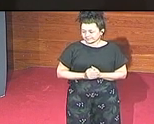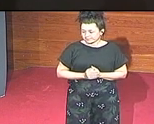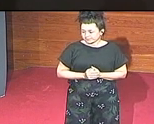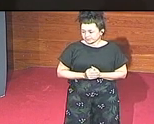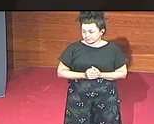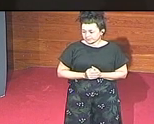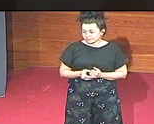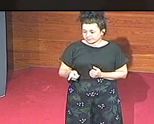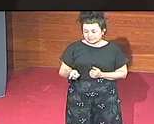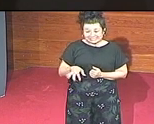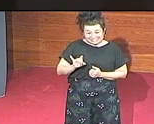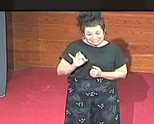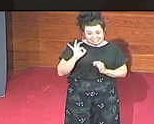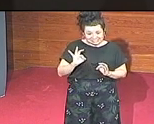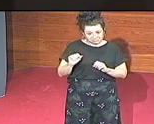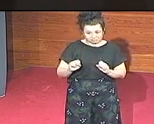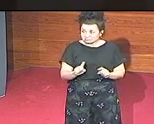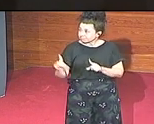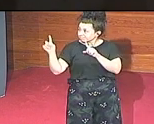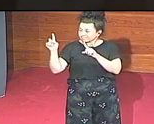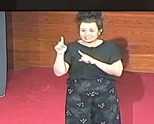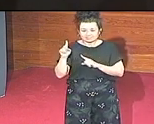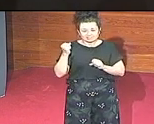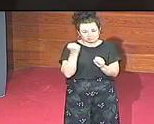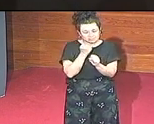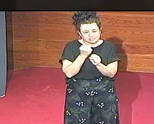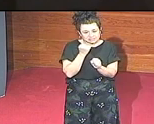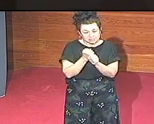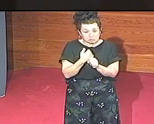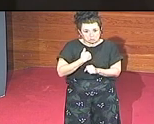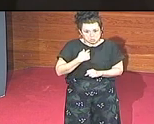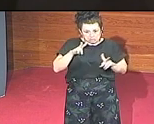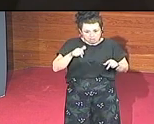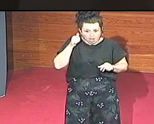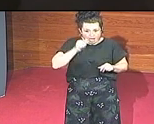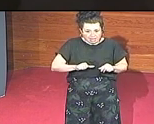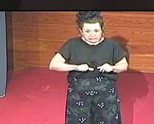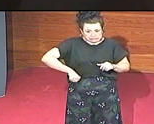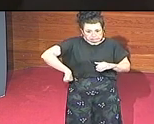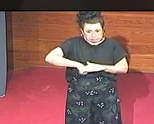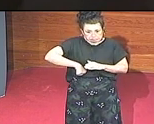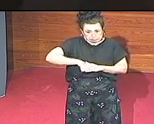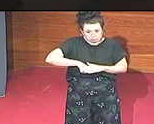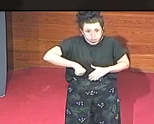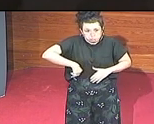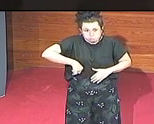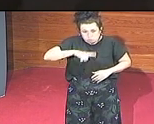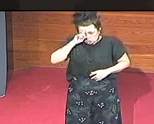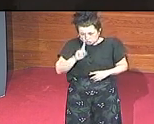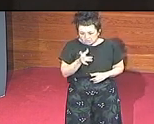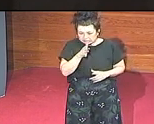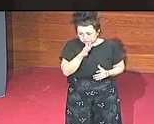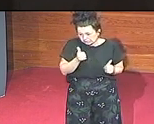este sí fue un trabajo porque yo del alavés tampoco sabía mucho entonces sí que es un trabajo muy estrecho con los redactores de deportes